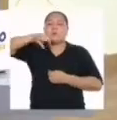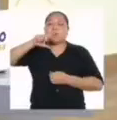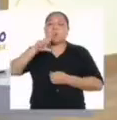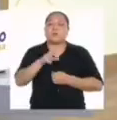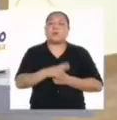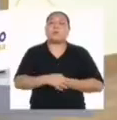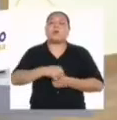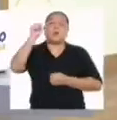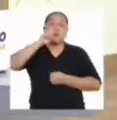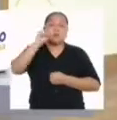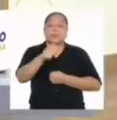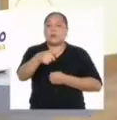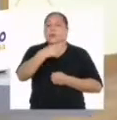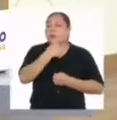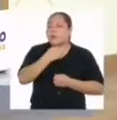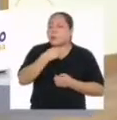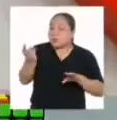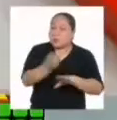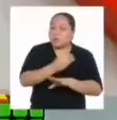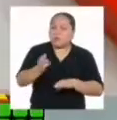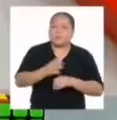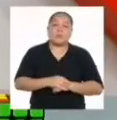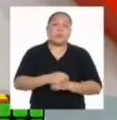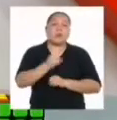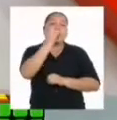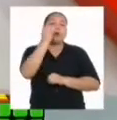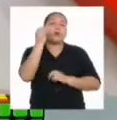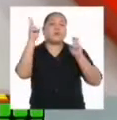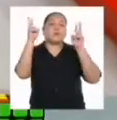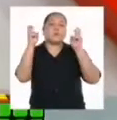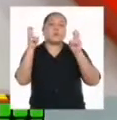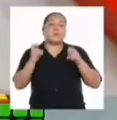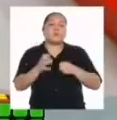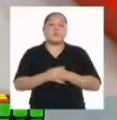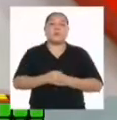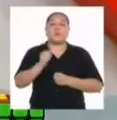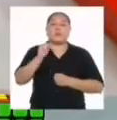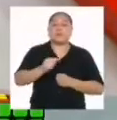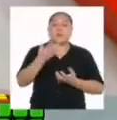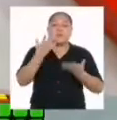MP3. Claro, te gusta la música. Algunos